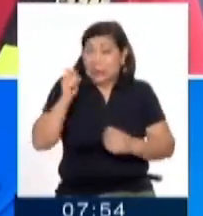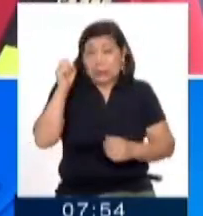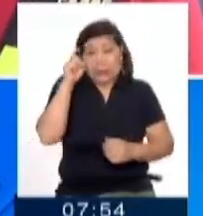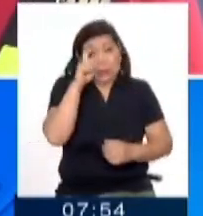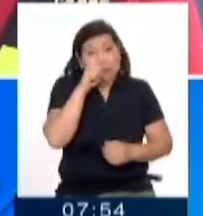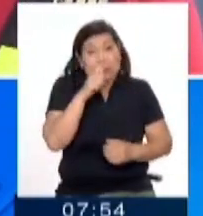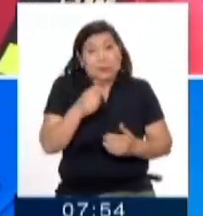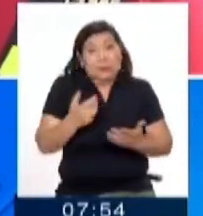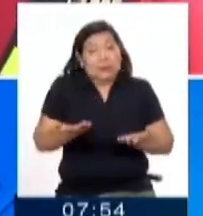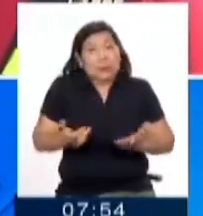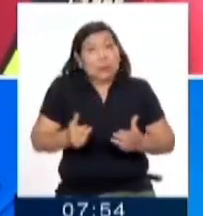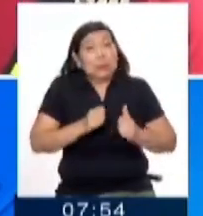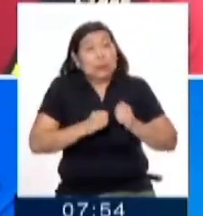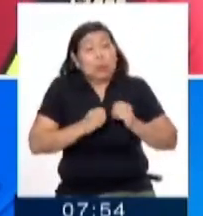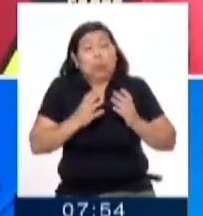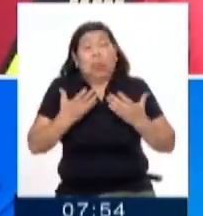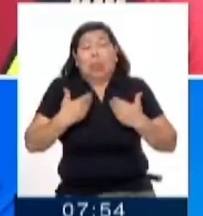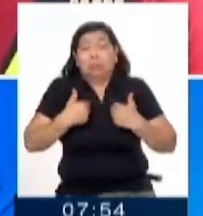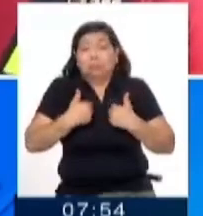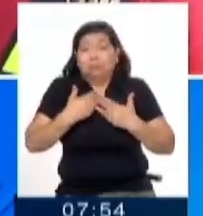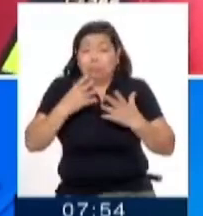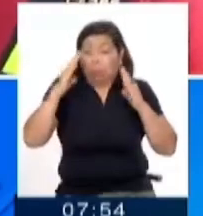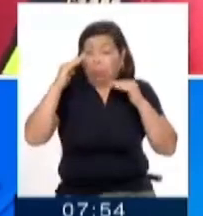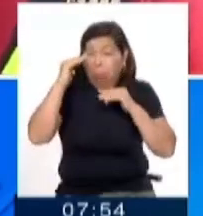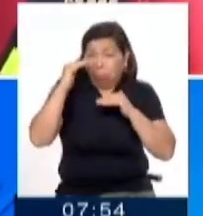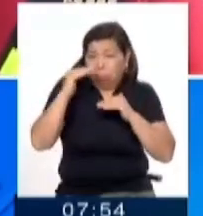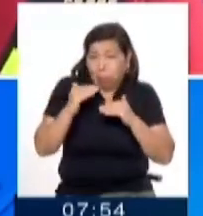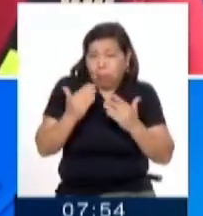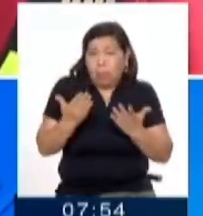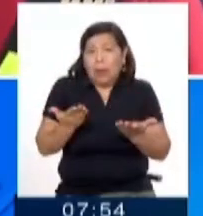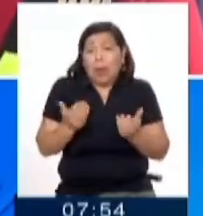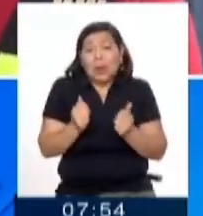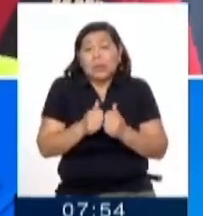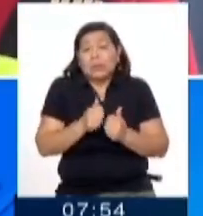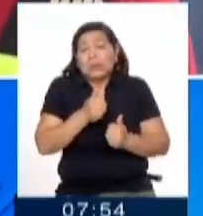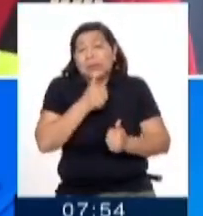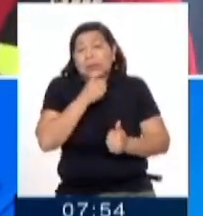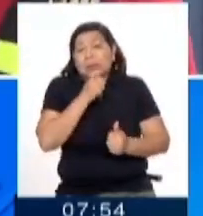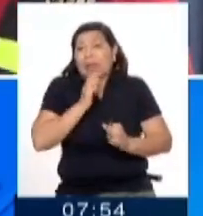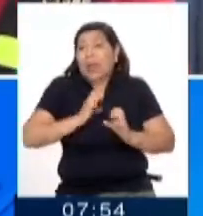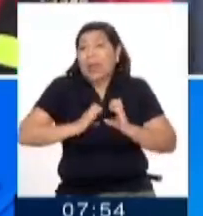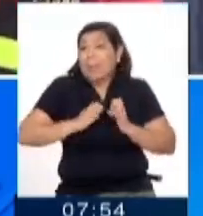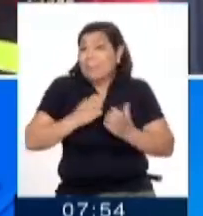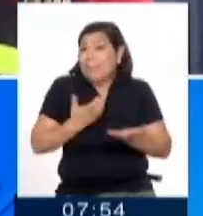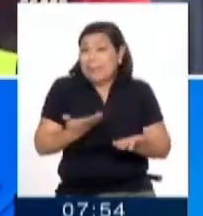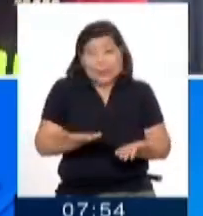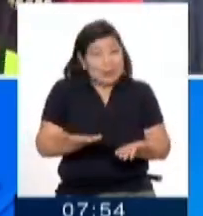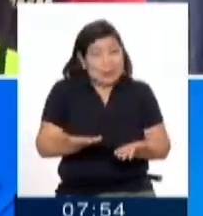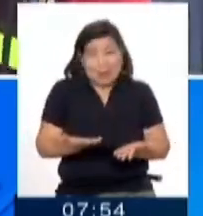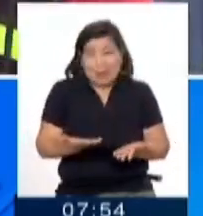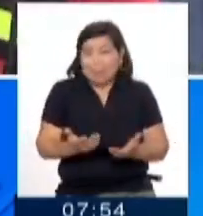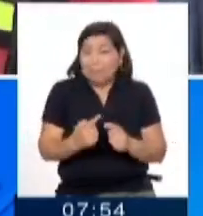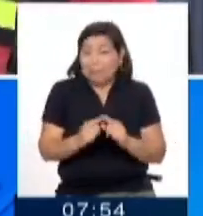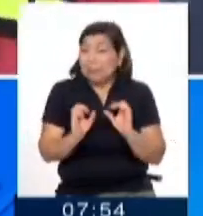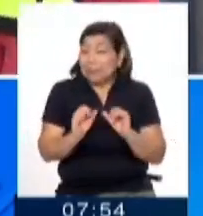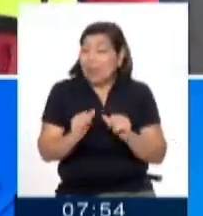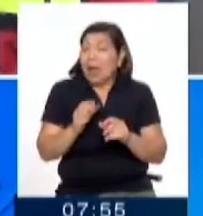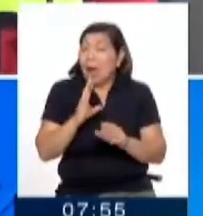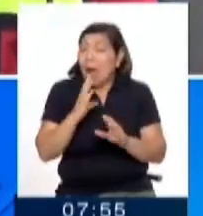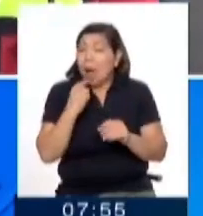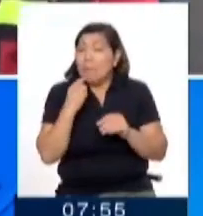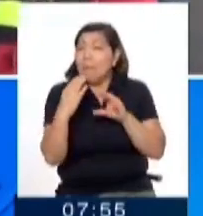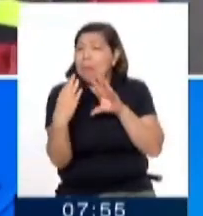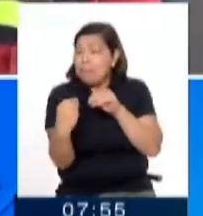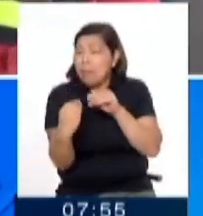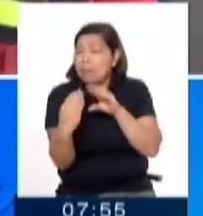que la persona pues sufra un desgaste que con el soporte emocional, como le comentaba, hemos logrado mantener estabilizado durante